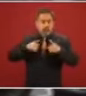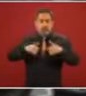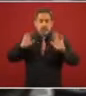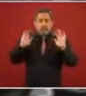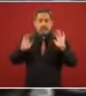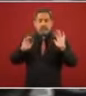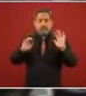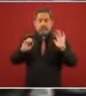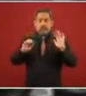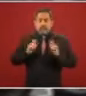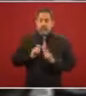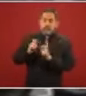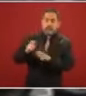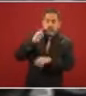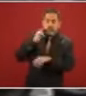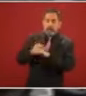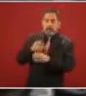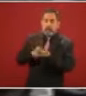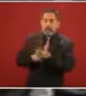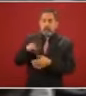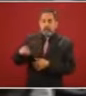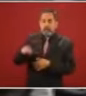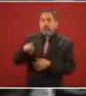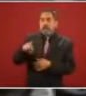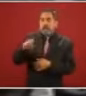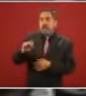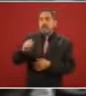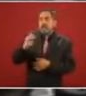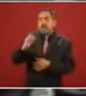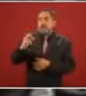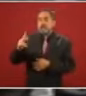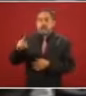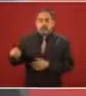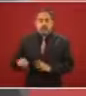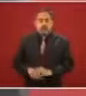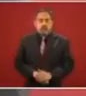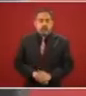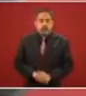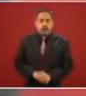la pelota estaba en la cancha de la Secretaría de Hacienda.